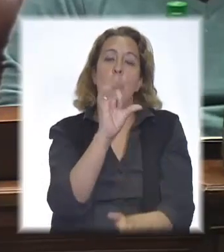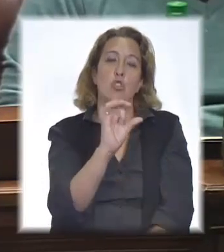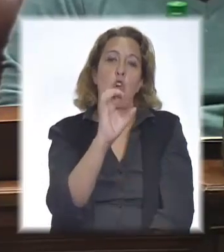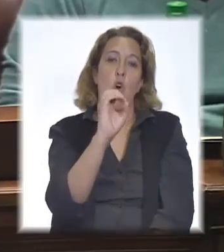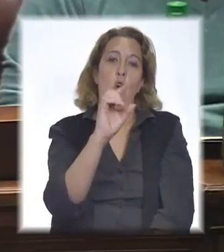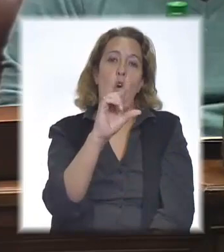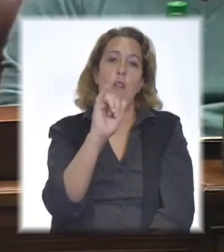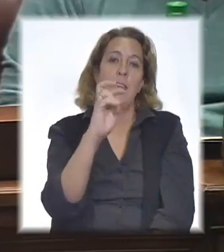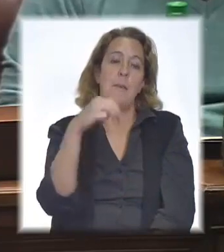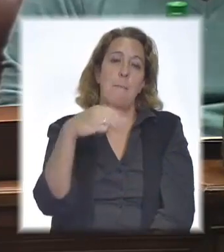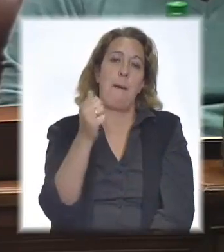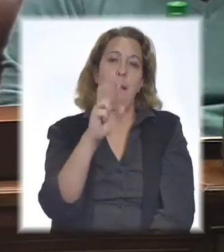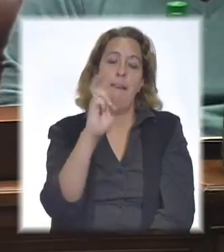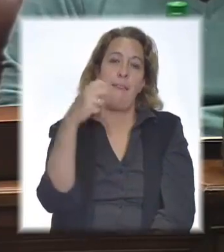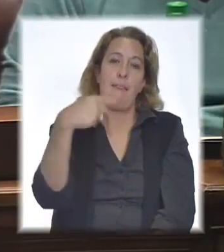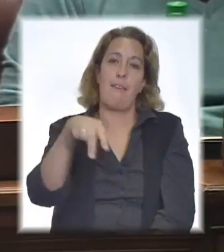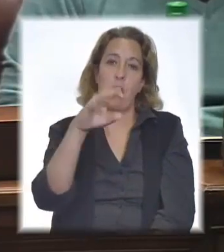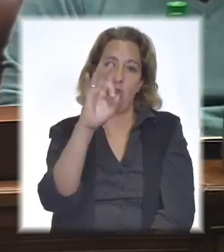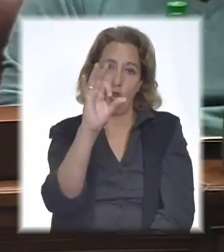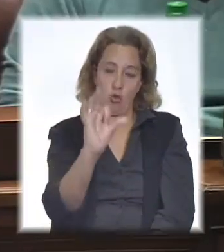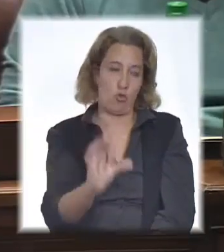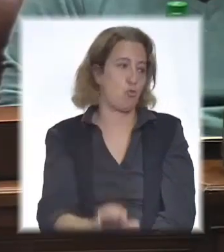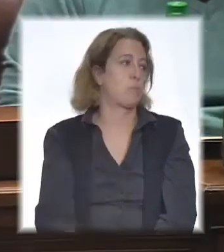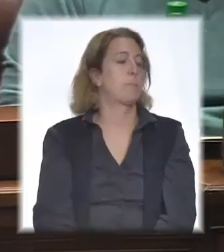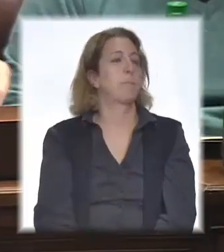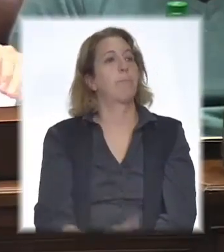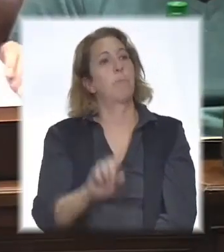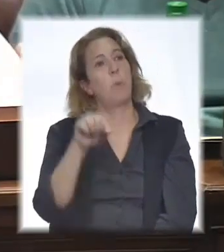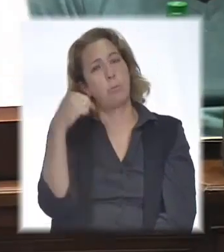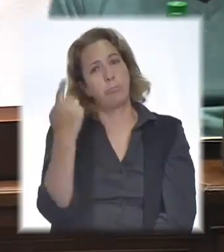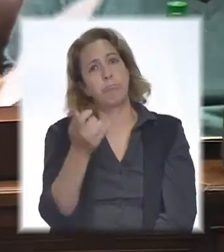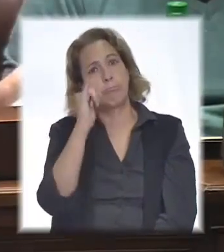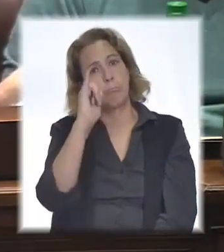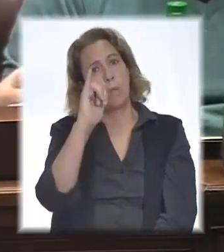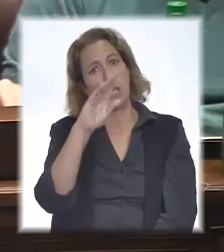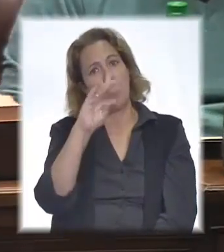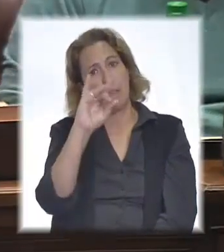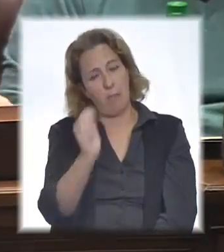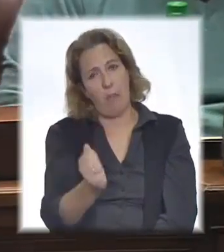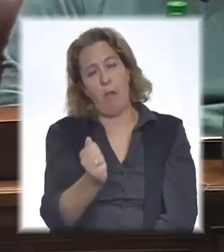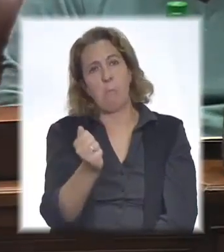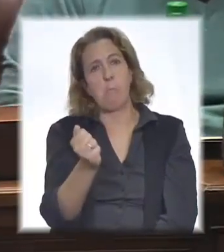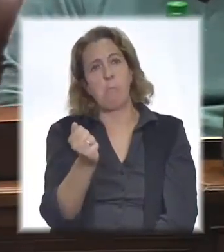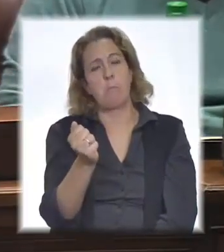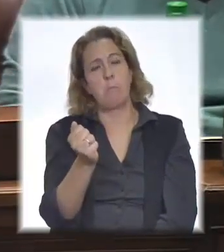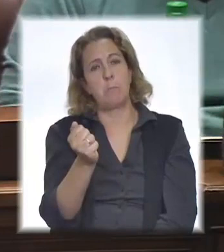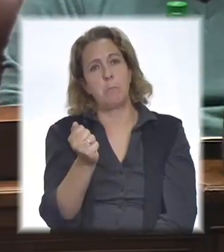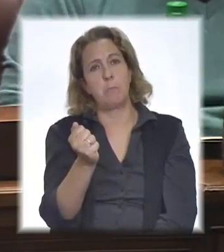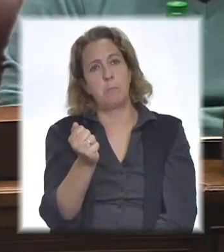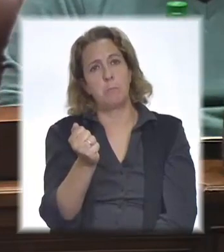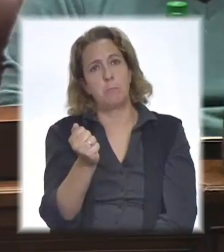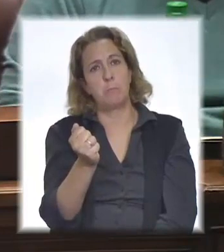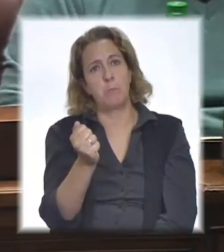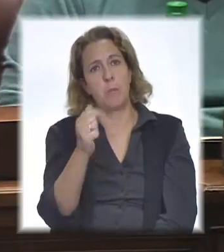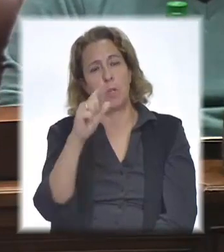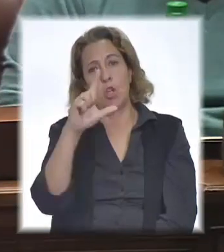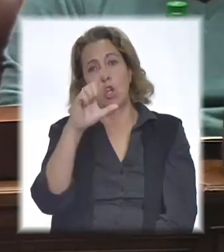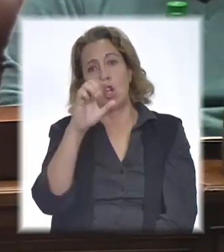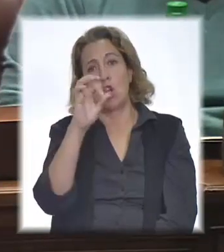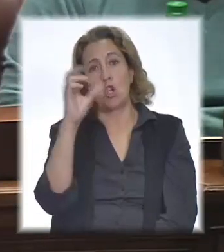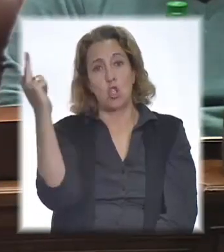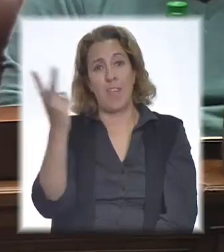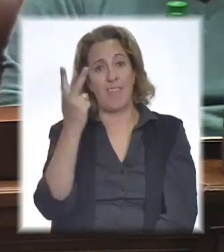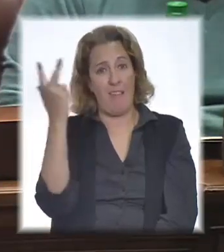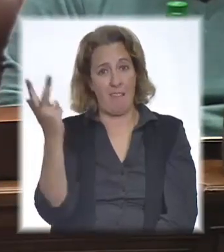y en el caso de la idea vilariño nada más ni nada menos que los orientales